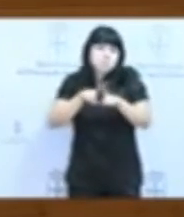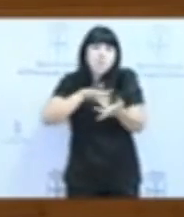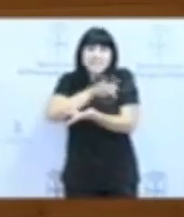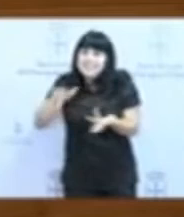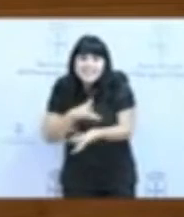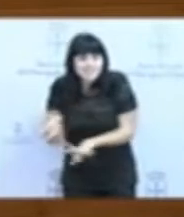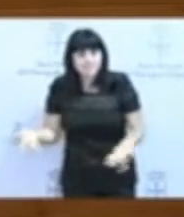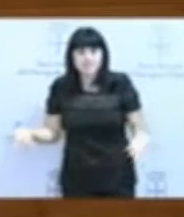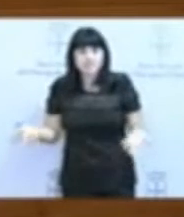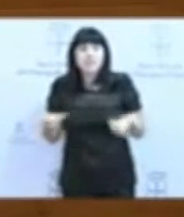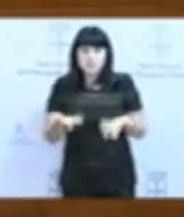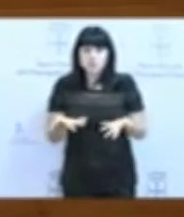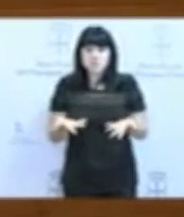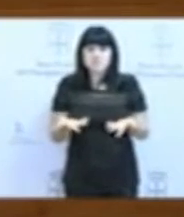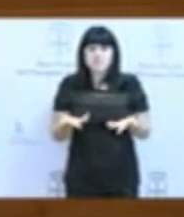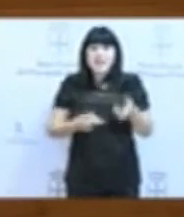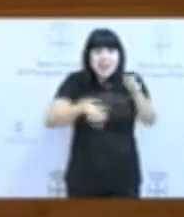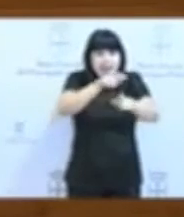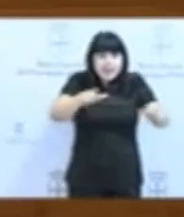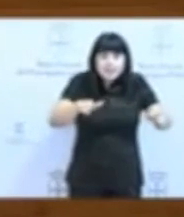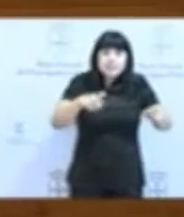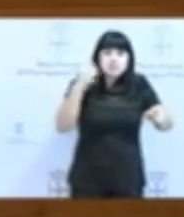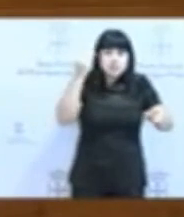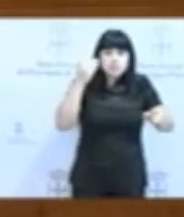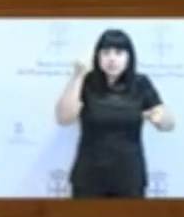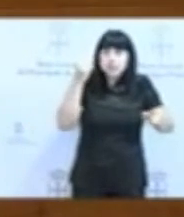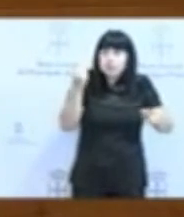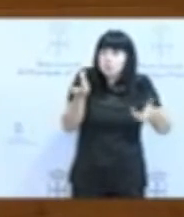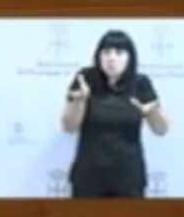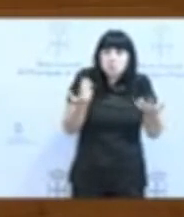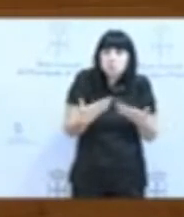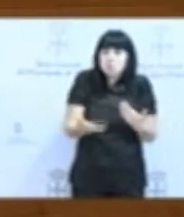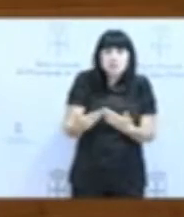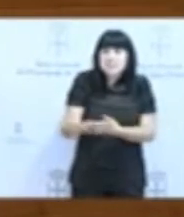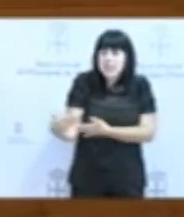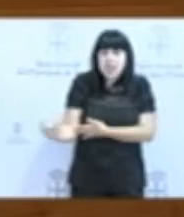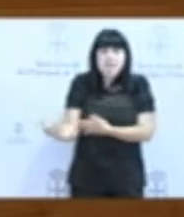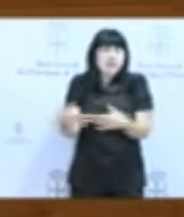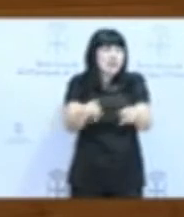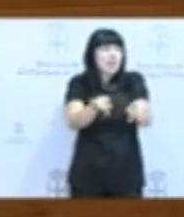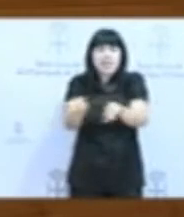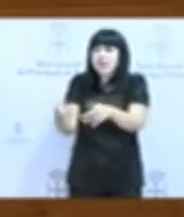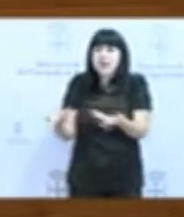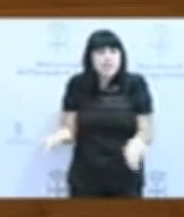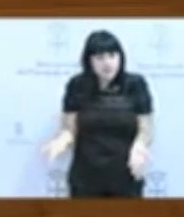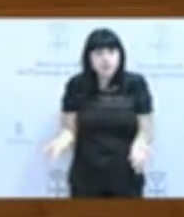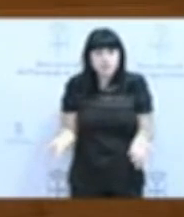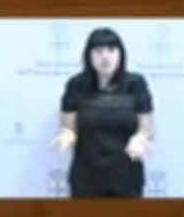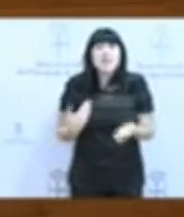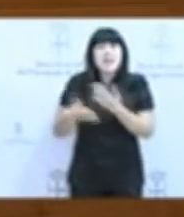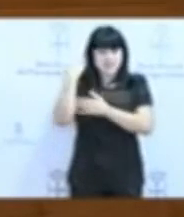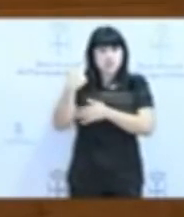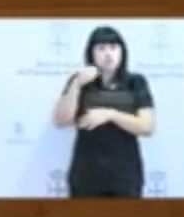nada, es que la ciudadanía comienza a pensar que no pasa nada. Ahora les explico. En las Olimpiadas del